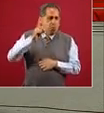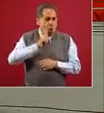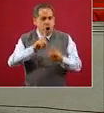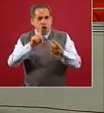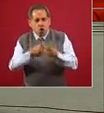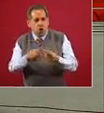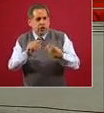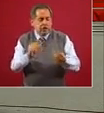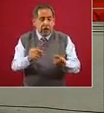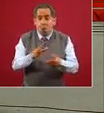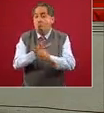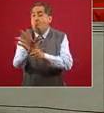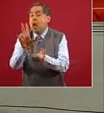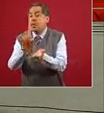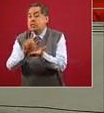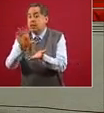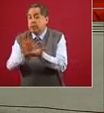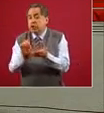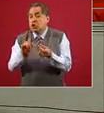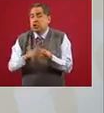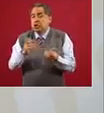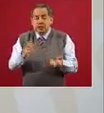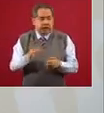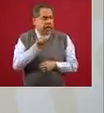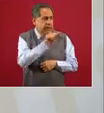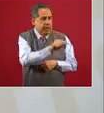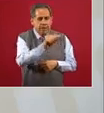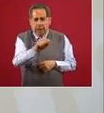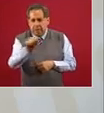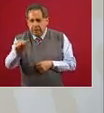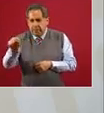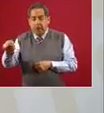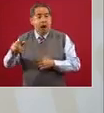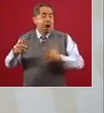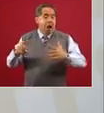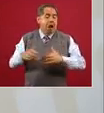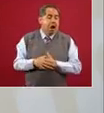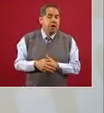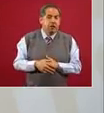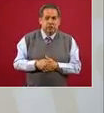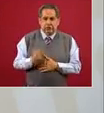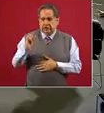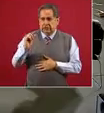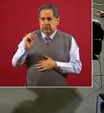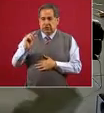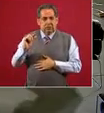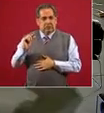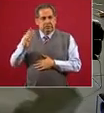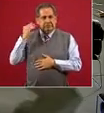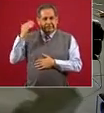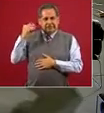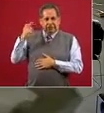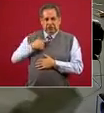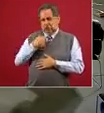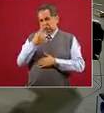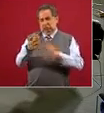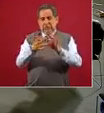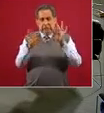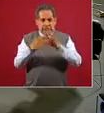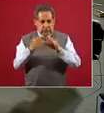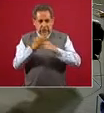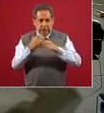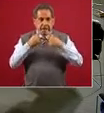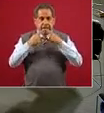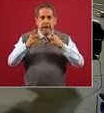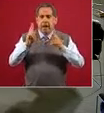qué discapacidades encontramos por territorio. Hace algunas presentaciones platicamos, estamos trabajando